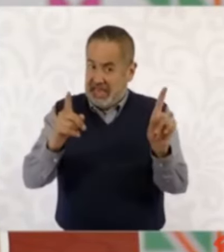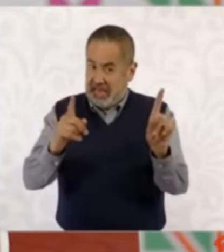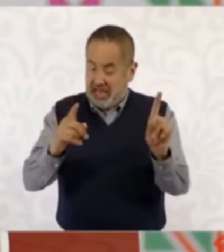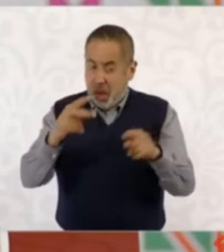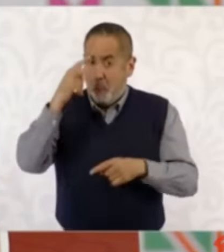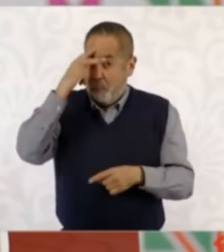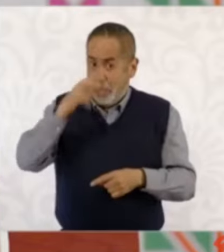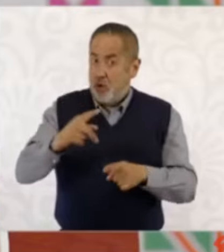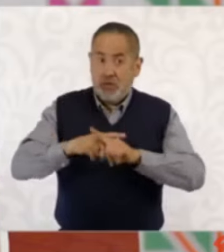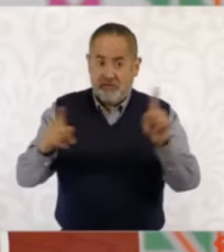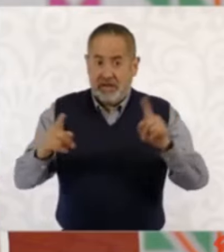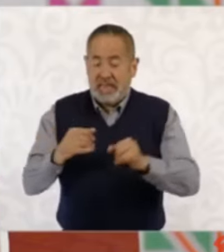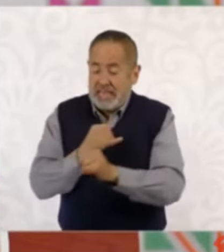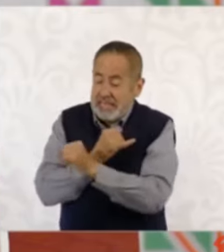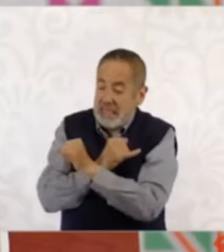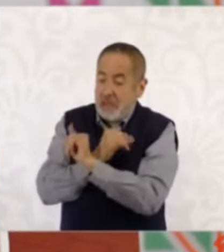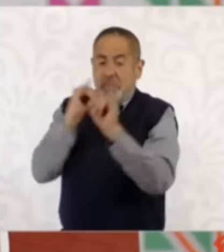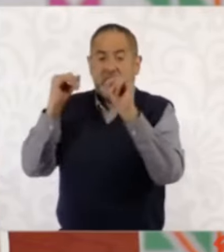consignas.